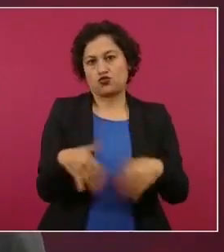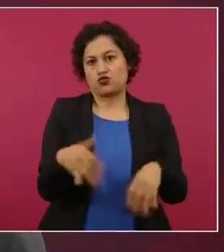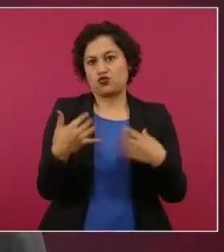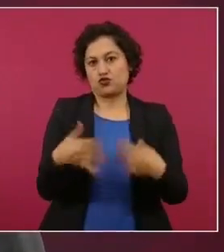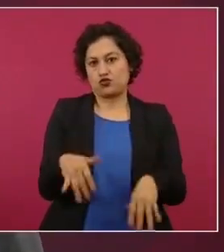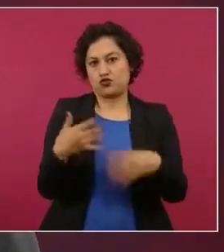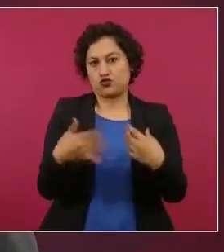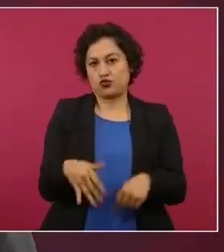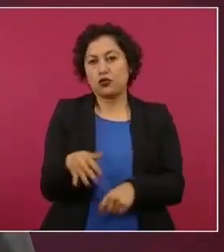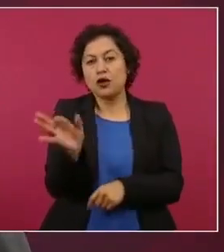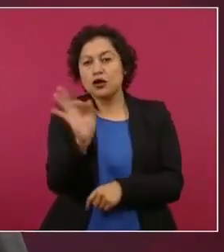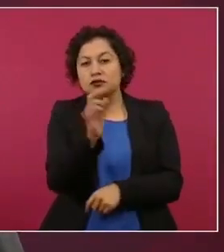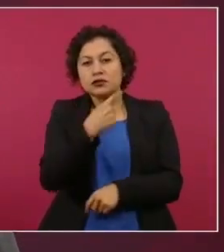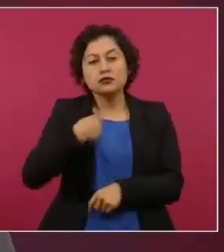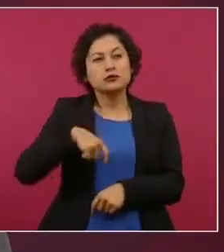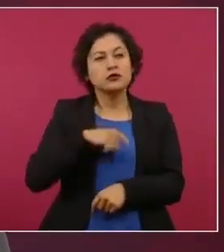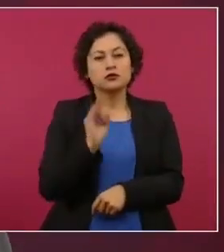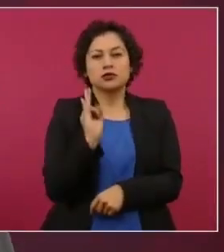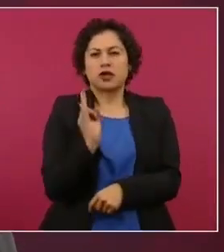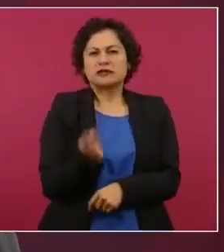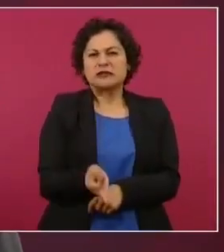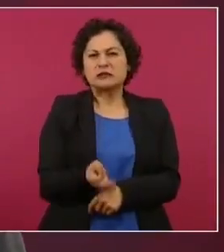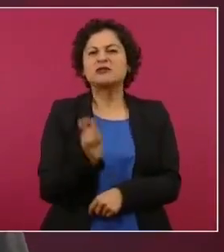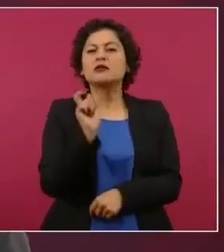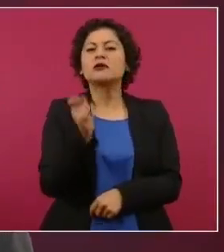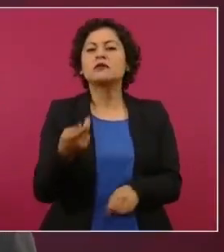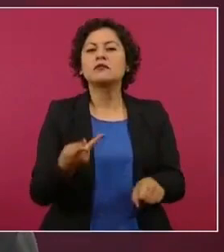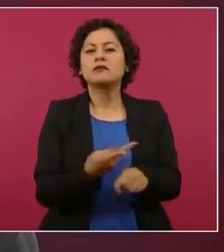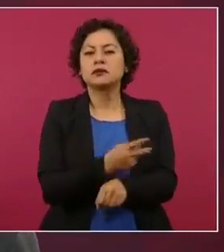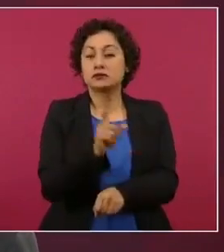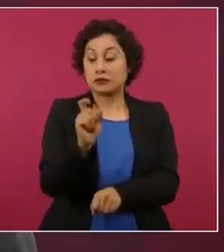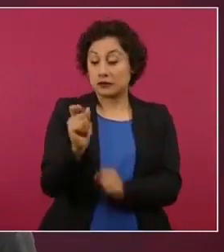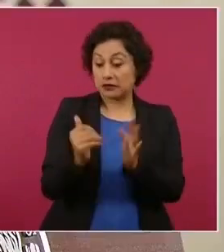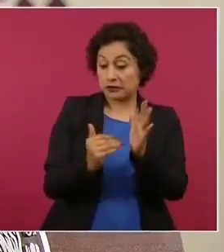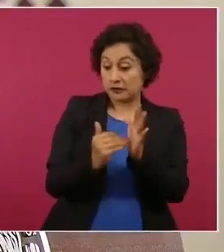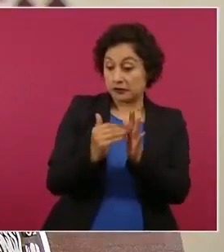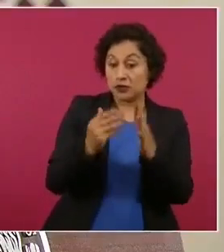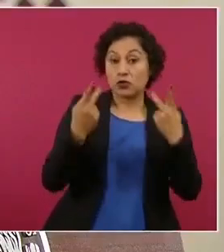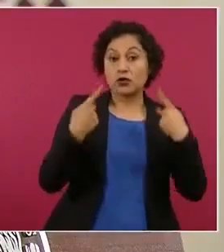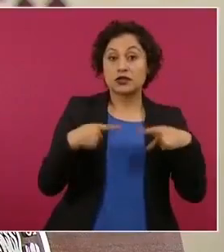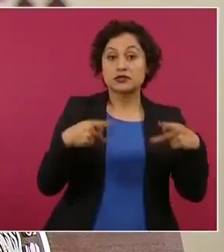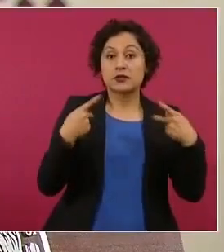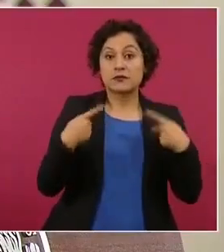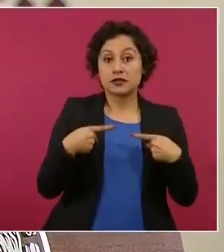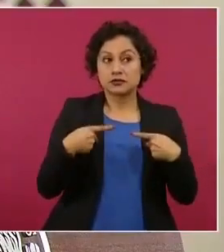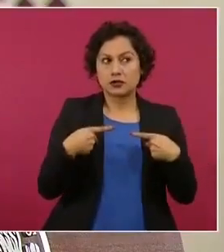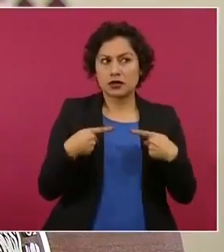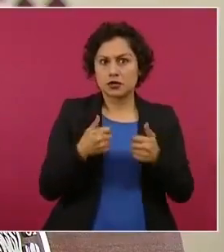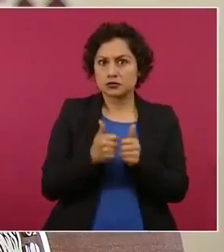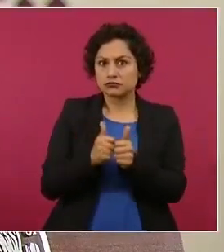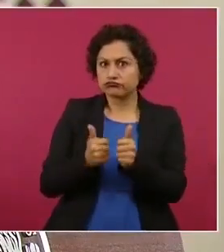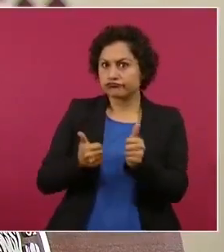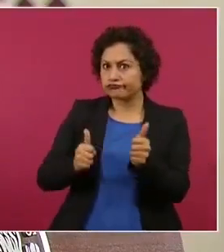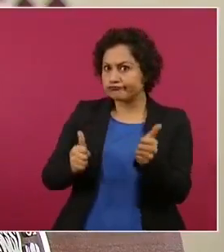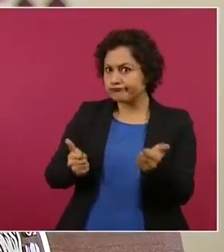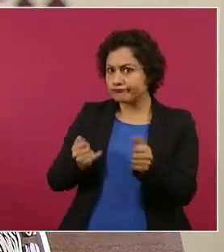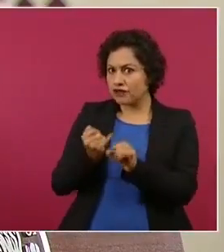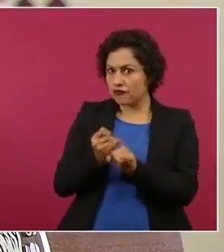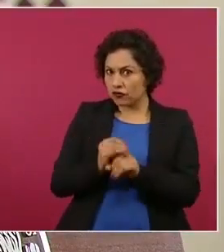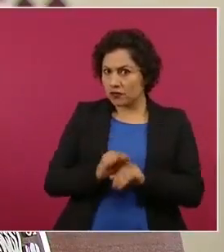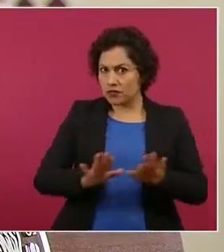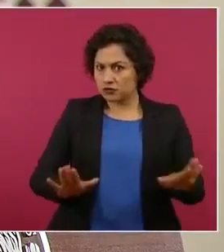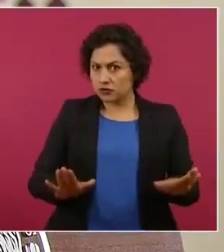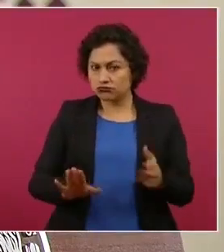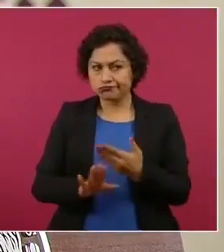que 20 millones de mexicanos queden cometidos sometidos a un retraso secular a una